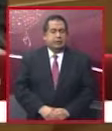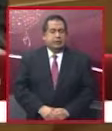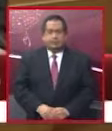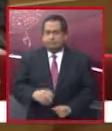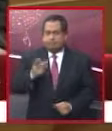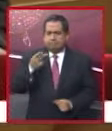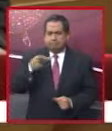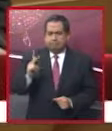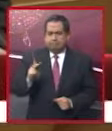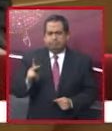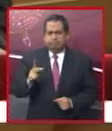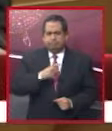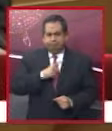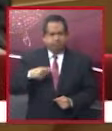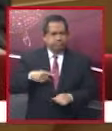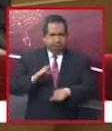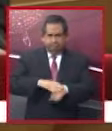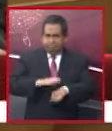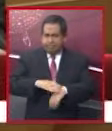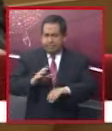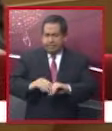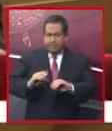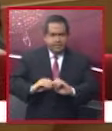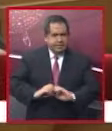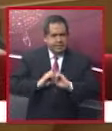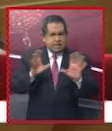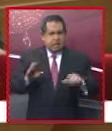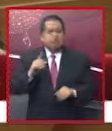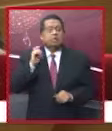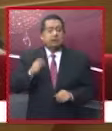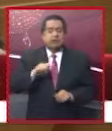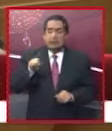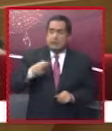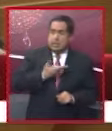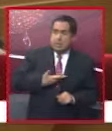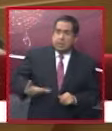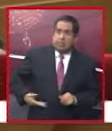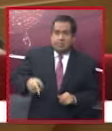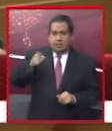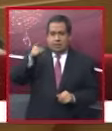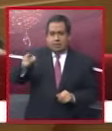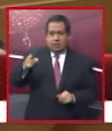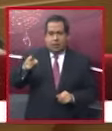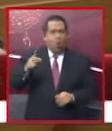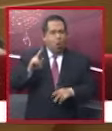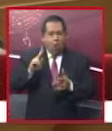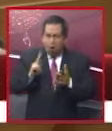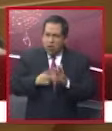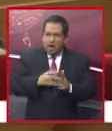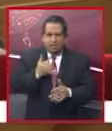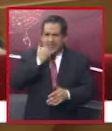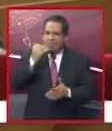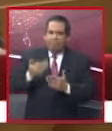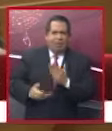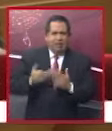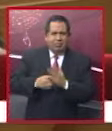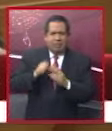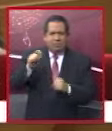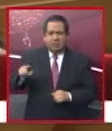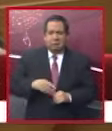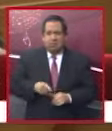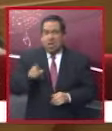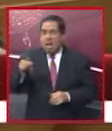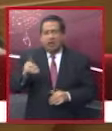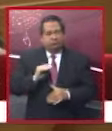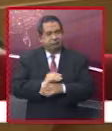obstante, debemos dejar claro que el presidente se volvió a quedar corto y no escuchó la